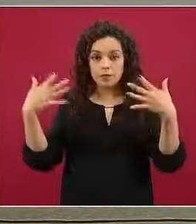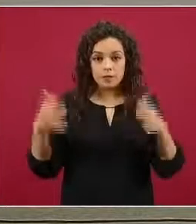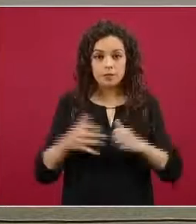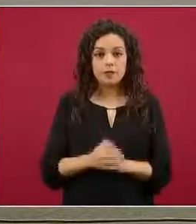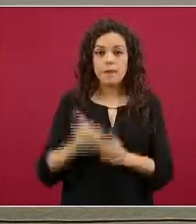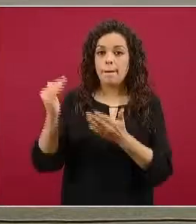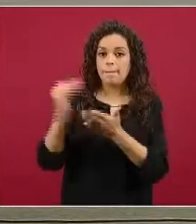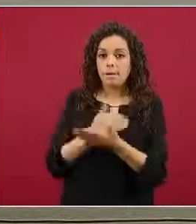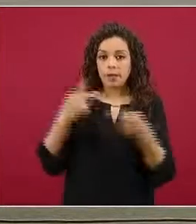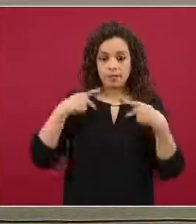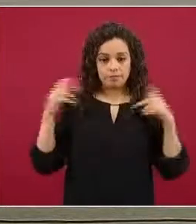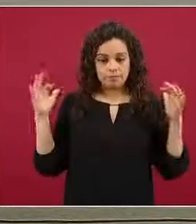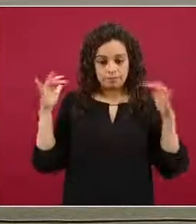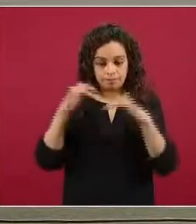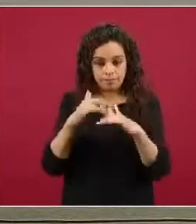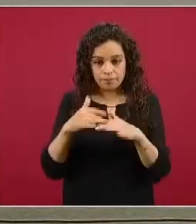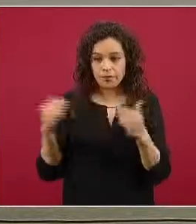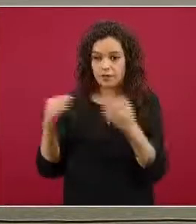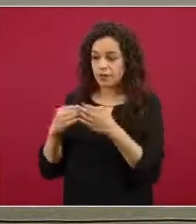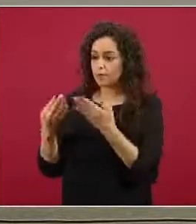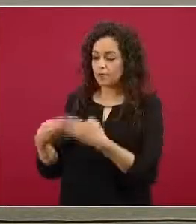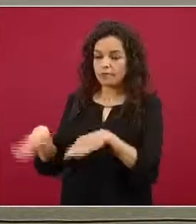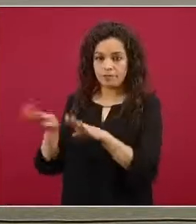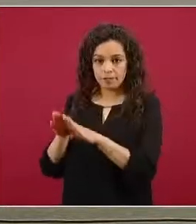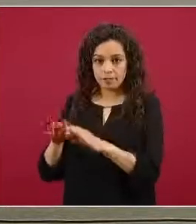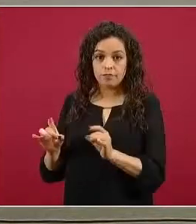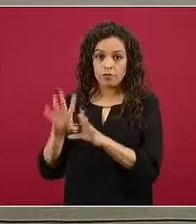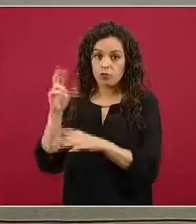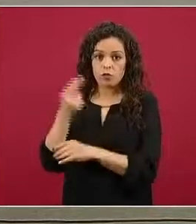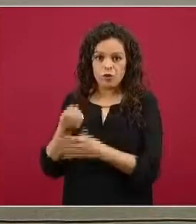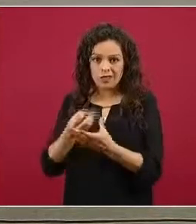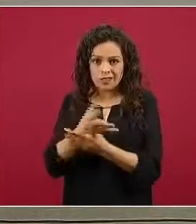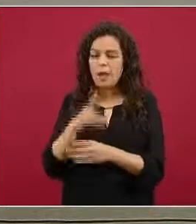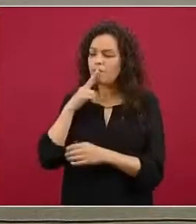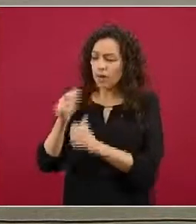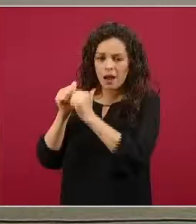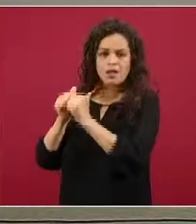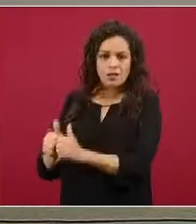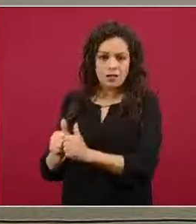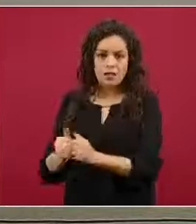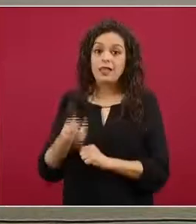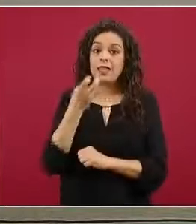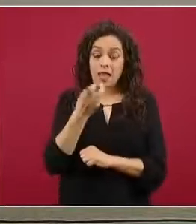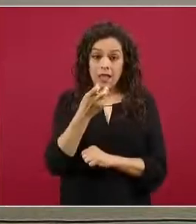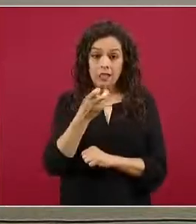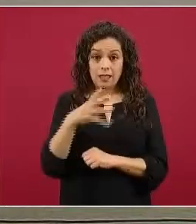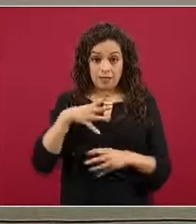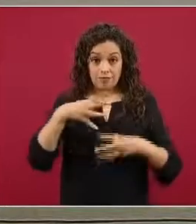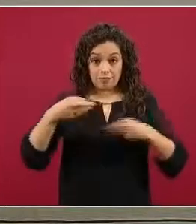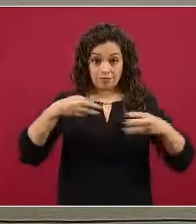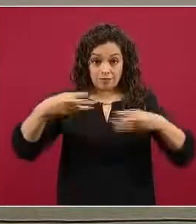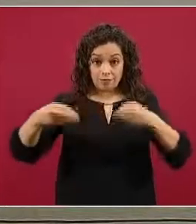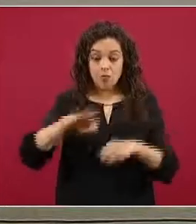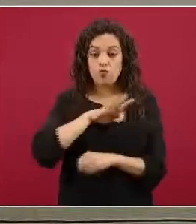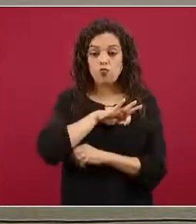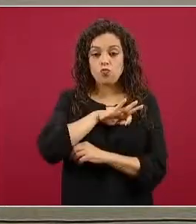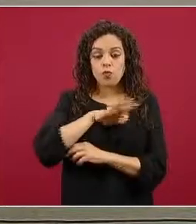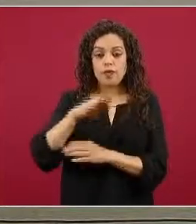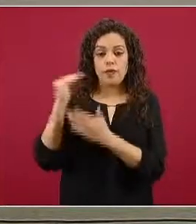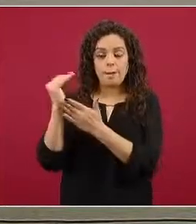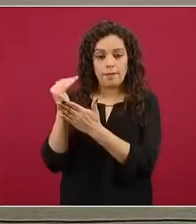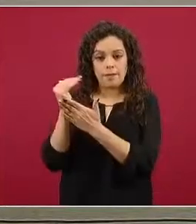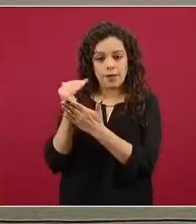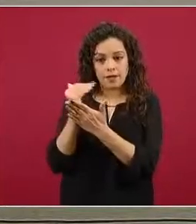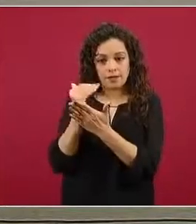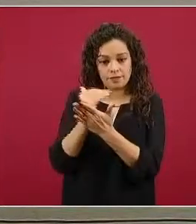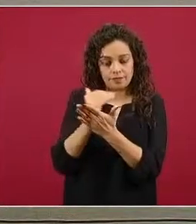aforo, quédate en casa si no es necesario salir, y con eso la epidemia va a